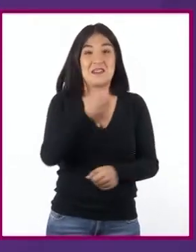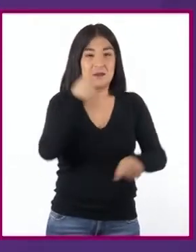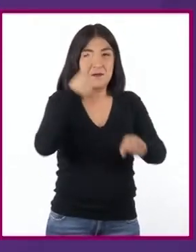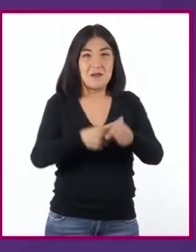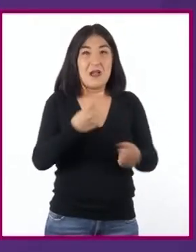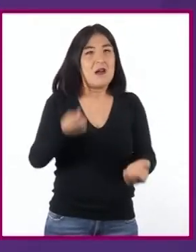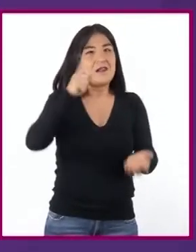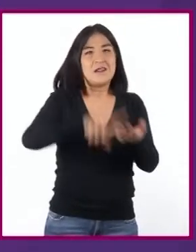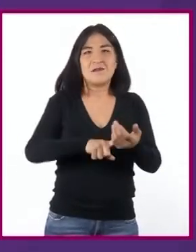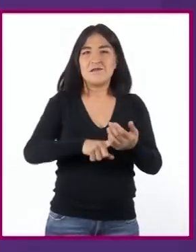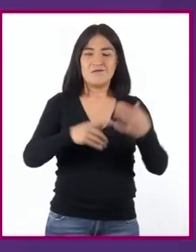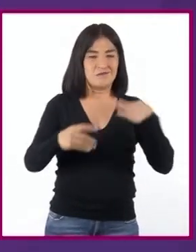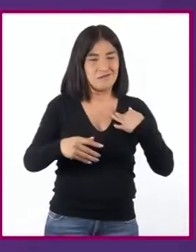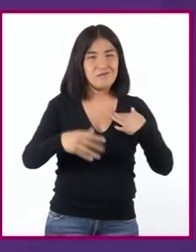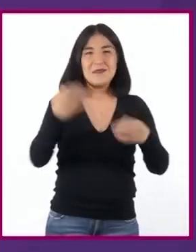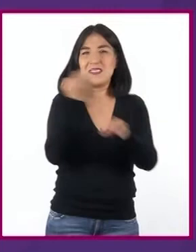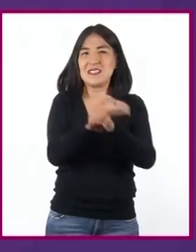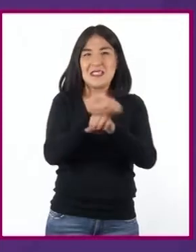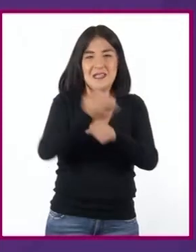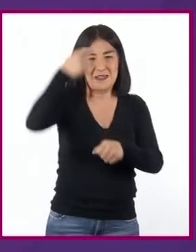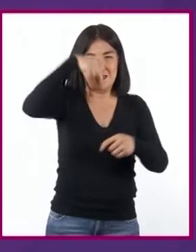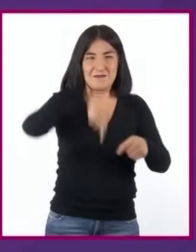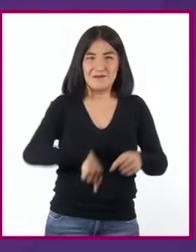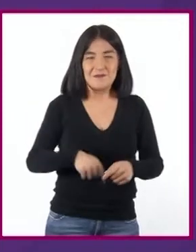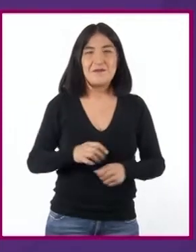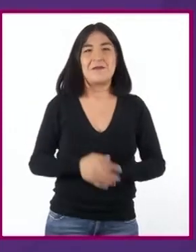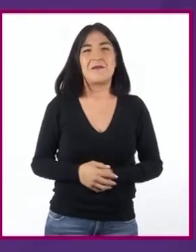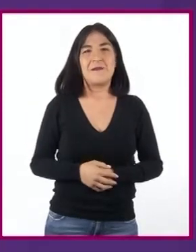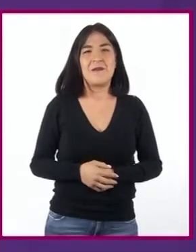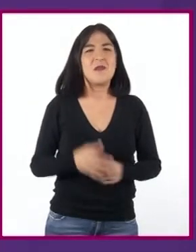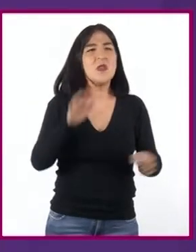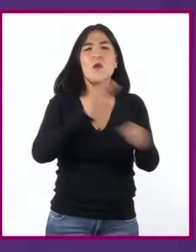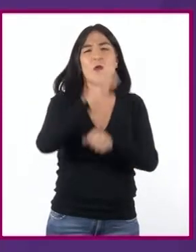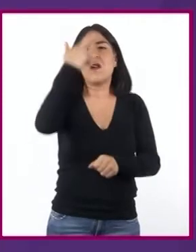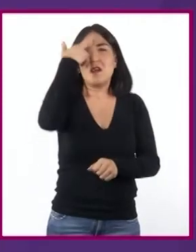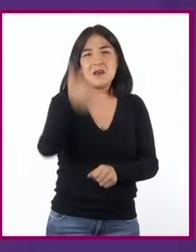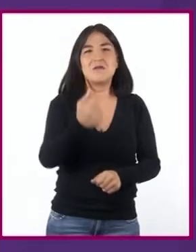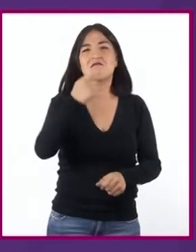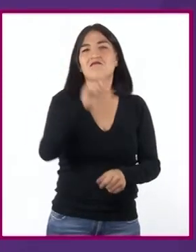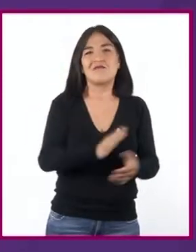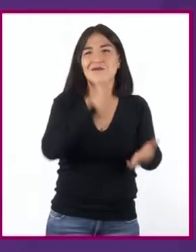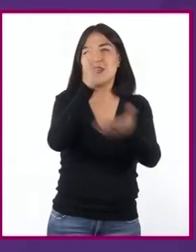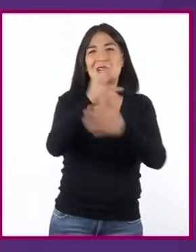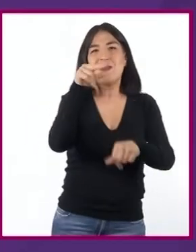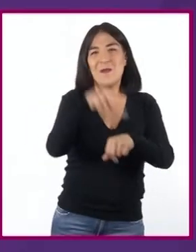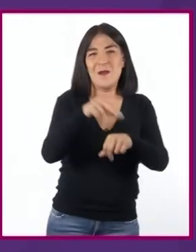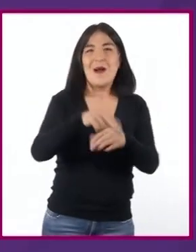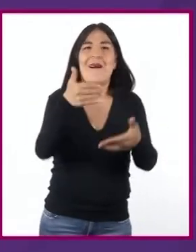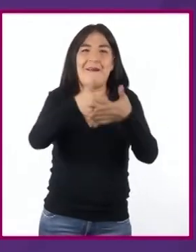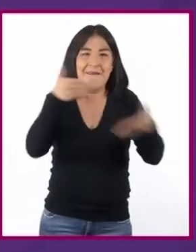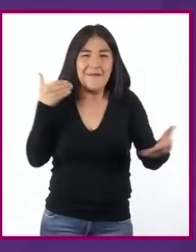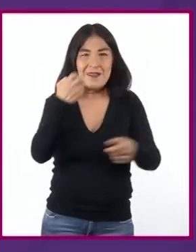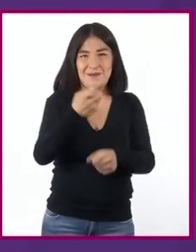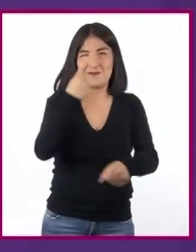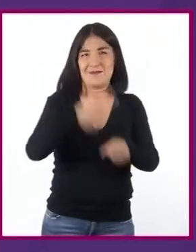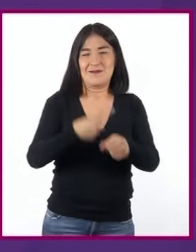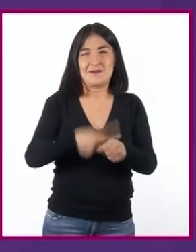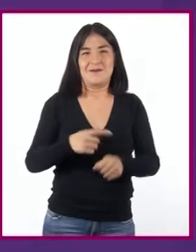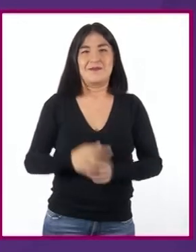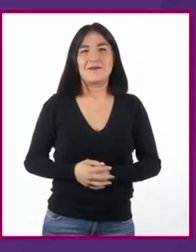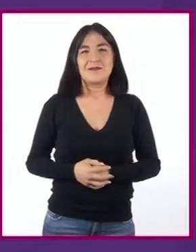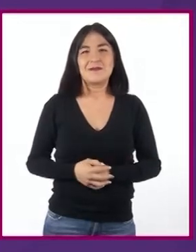encuentra en todos nuestros vasos sanguíneos. ¿Cuál es la consecuencia de no tratar a tiempo esta enfermedad?